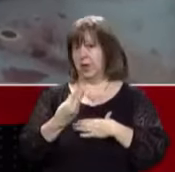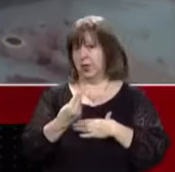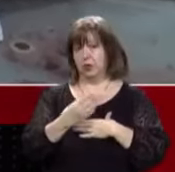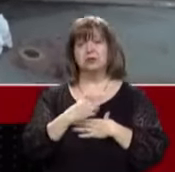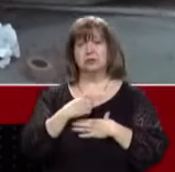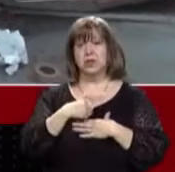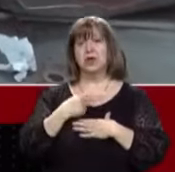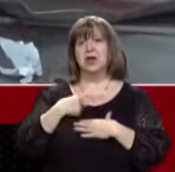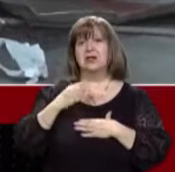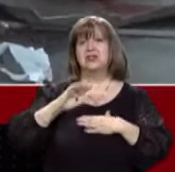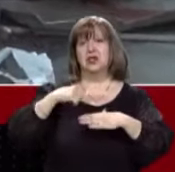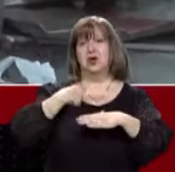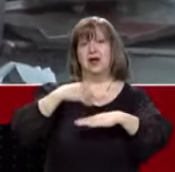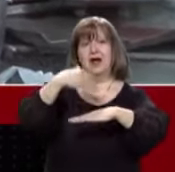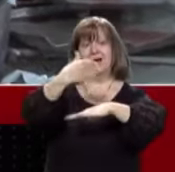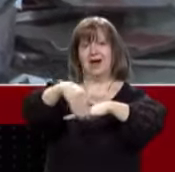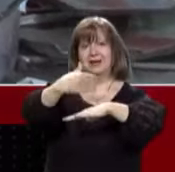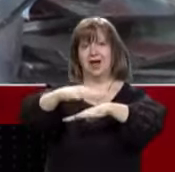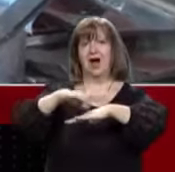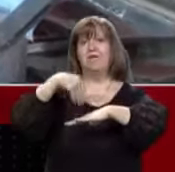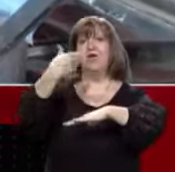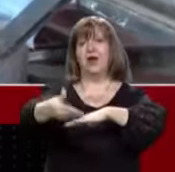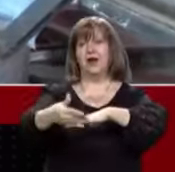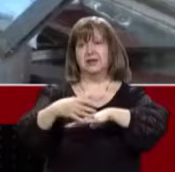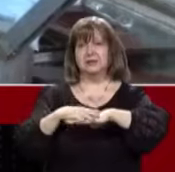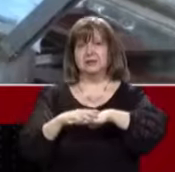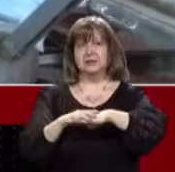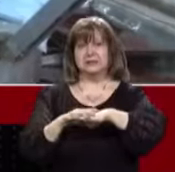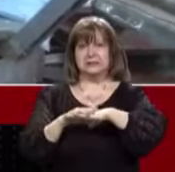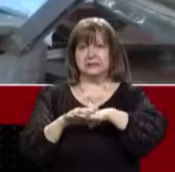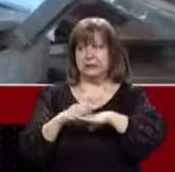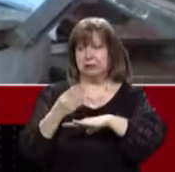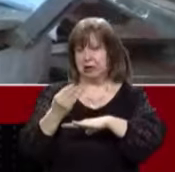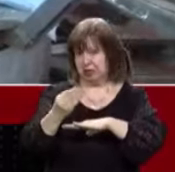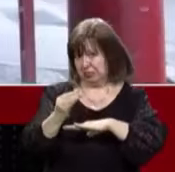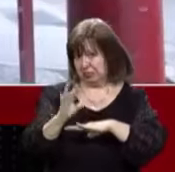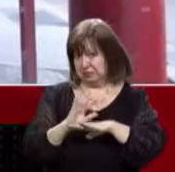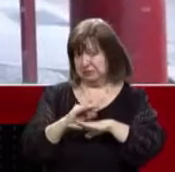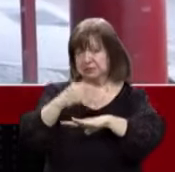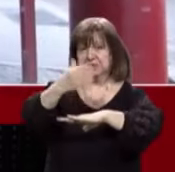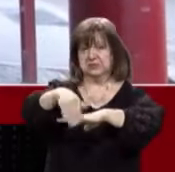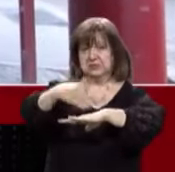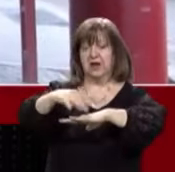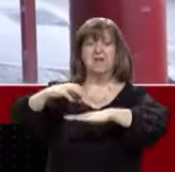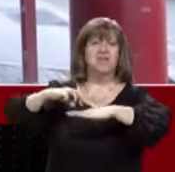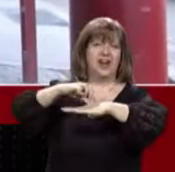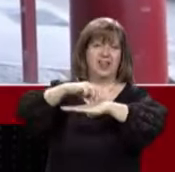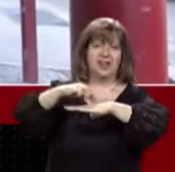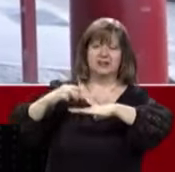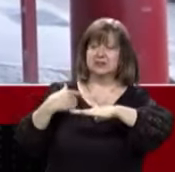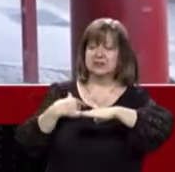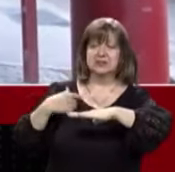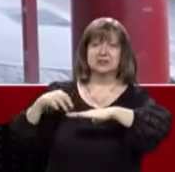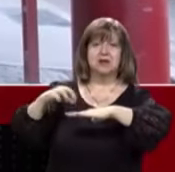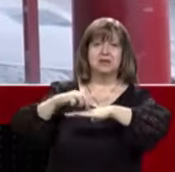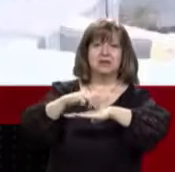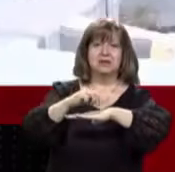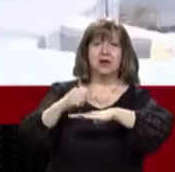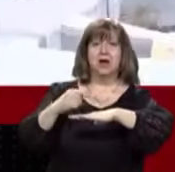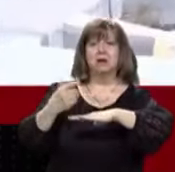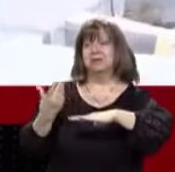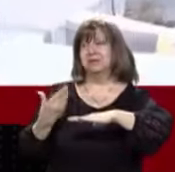todo y bueno, hemos disminuido la cantidad de cosas que se sacan. Por ejemplo, a la vereda, digamos. Claro, ¿no? A la vereda, porque cuesta un montón que la gente